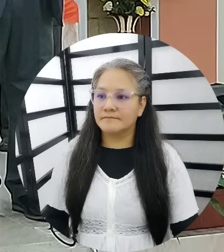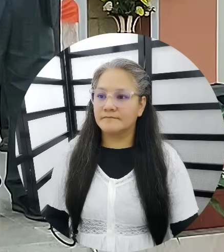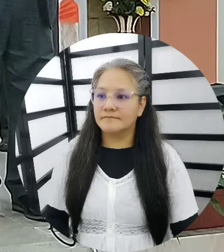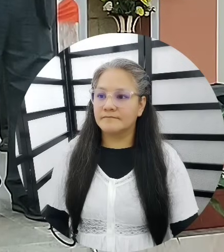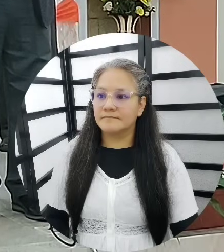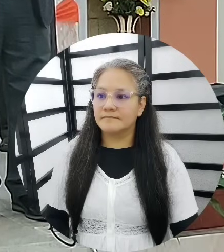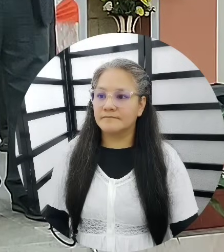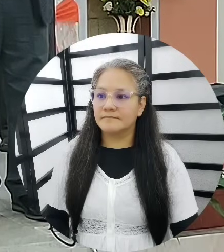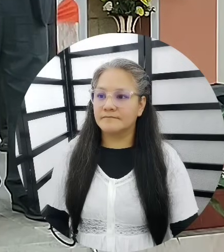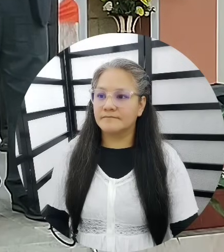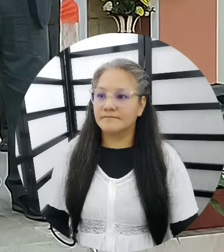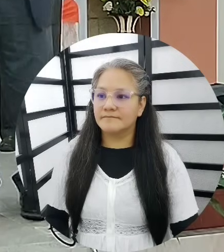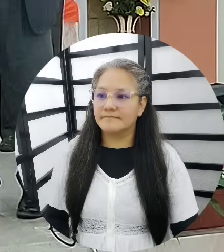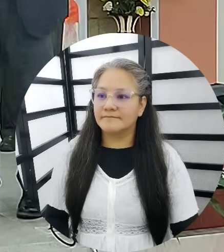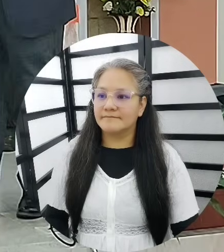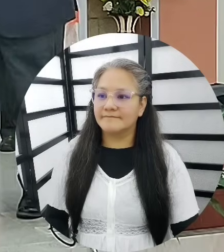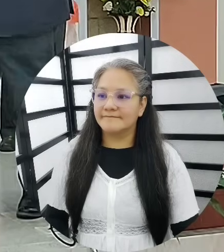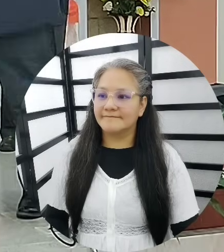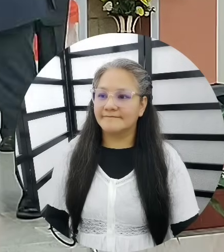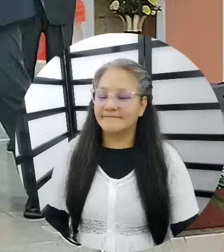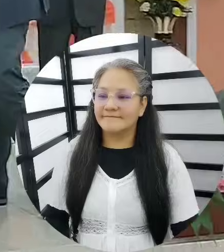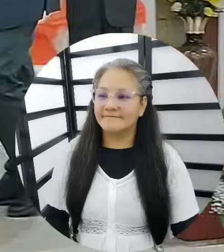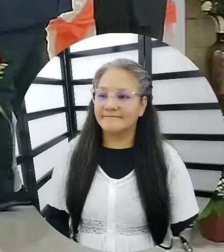barrigoncito como yo.